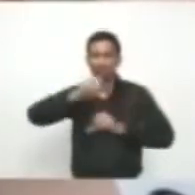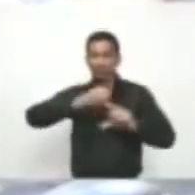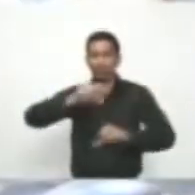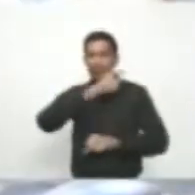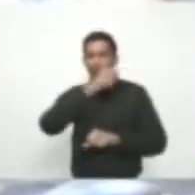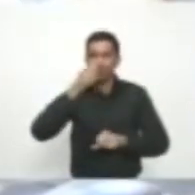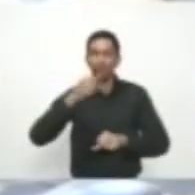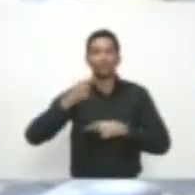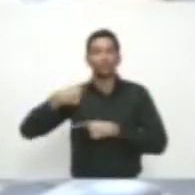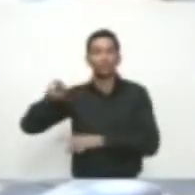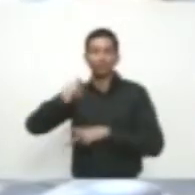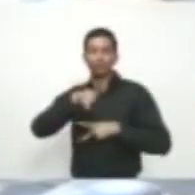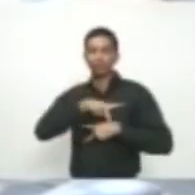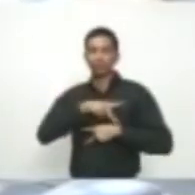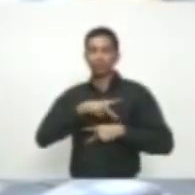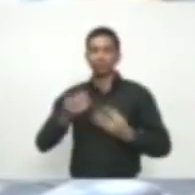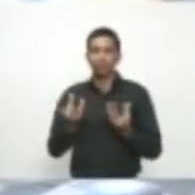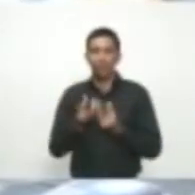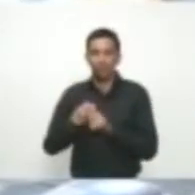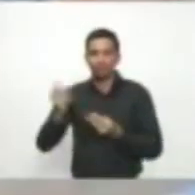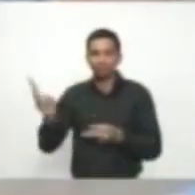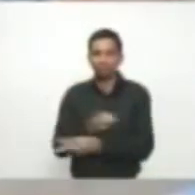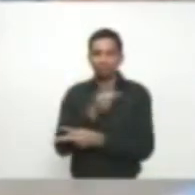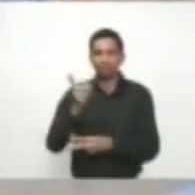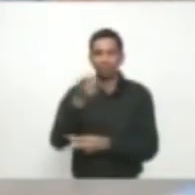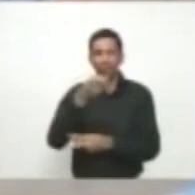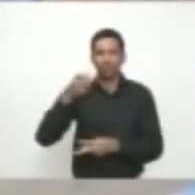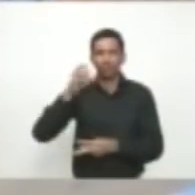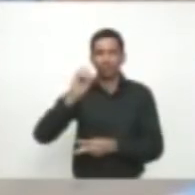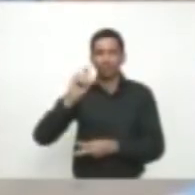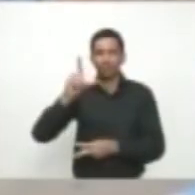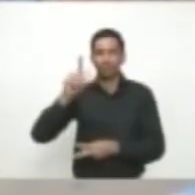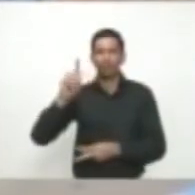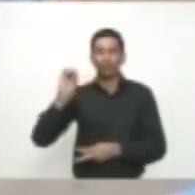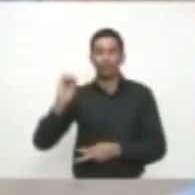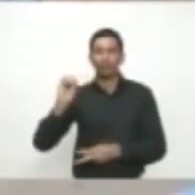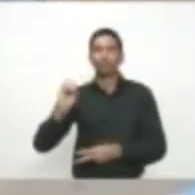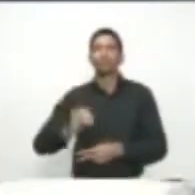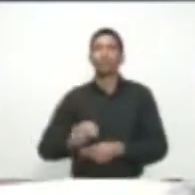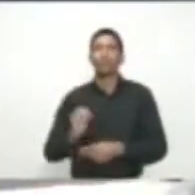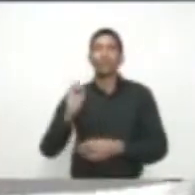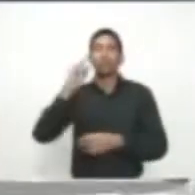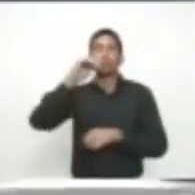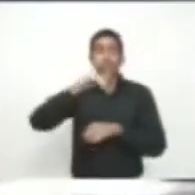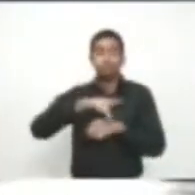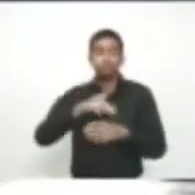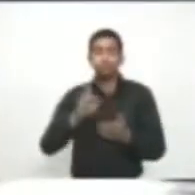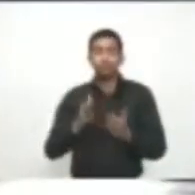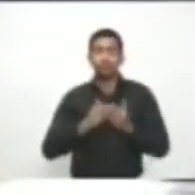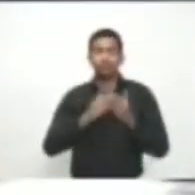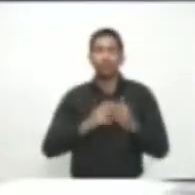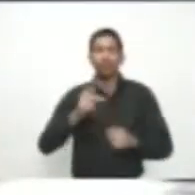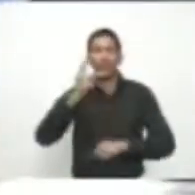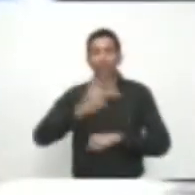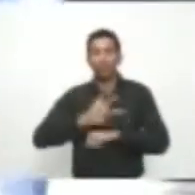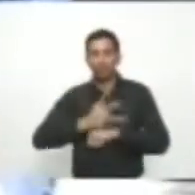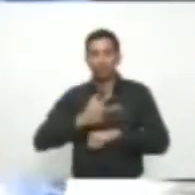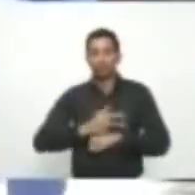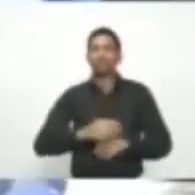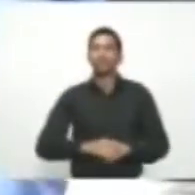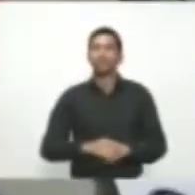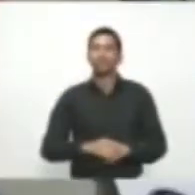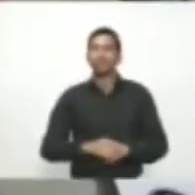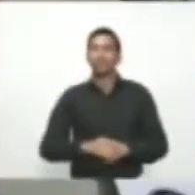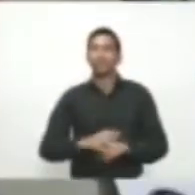del Golfo. Según las autoridades, el alcaloide tenía como destino el puerto de Guatemala y su valor comercial en los mercados internacionales era de 22 millones